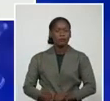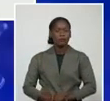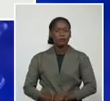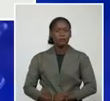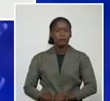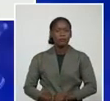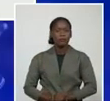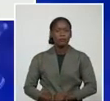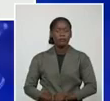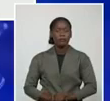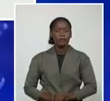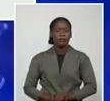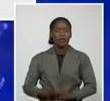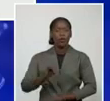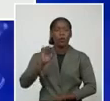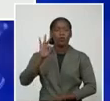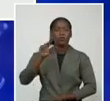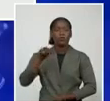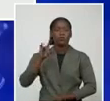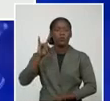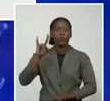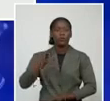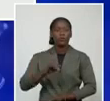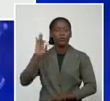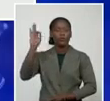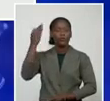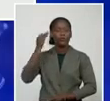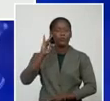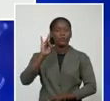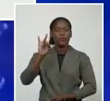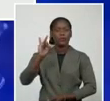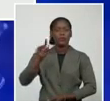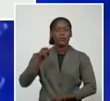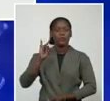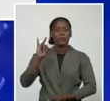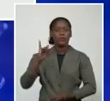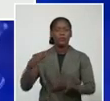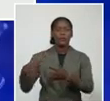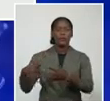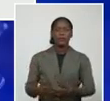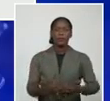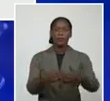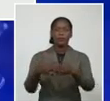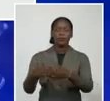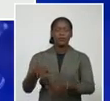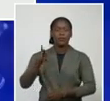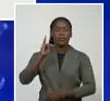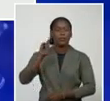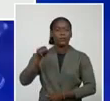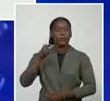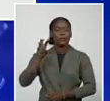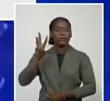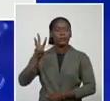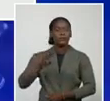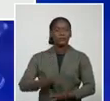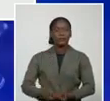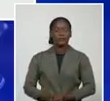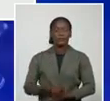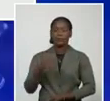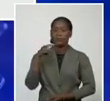8,9%, Francia el 7,7%, Estados Unidos el 6,3%, Rusia